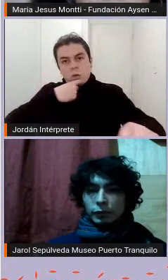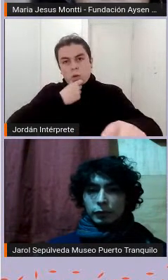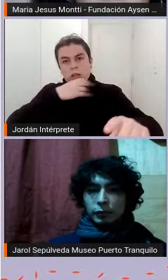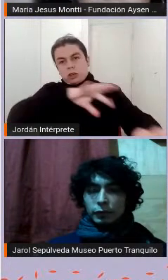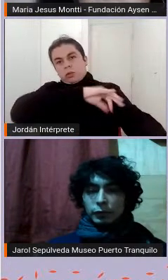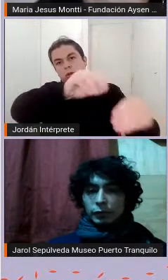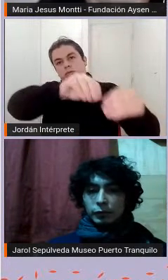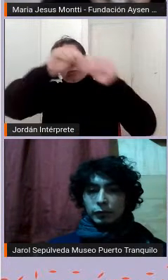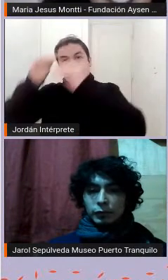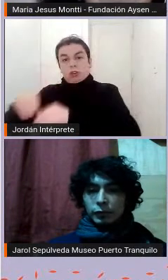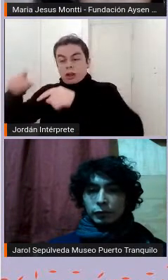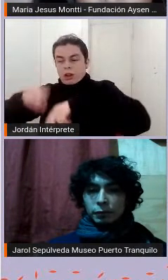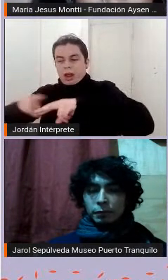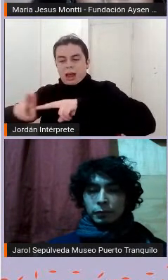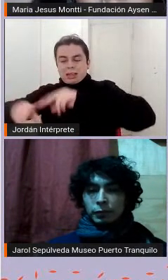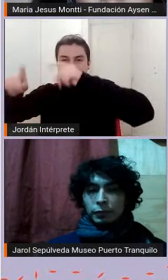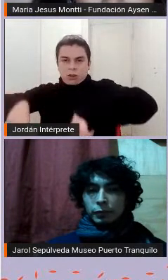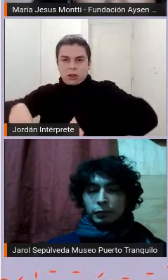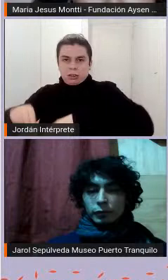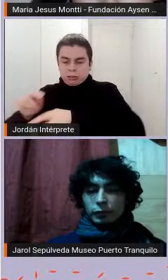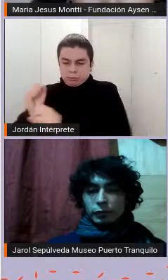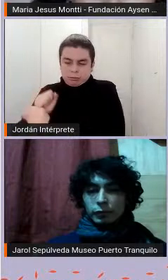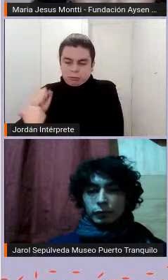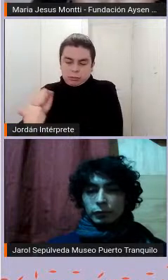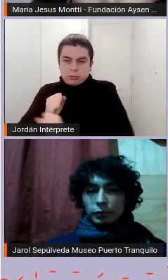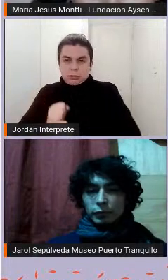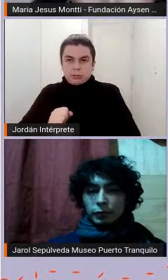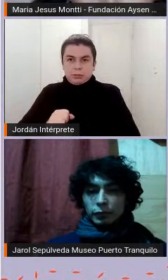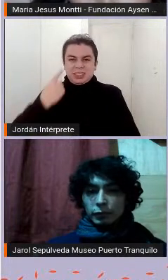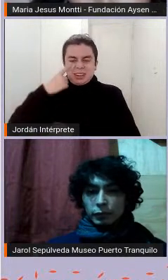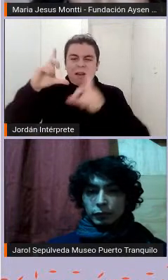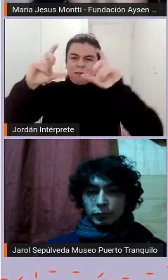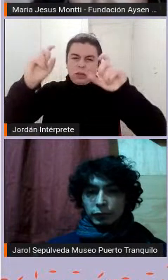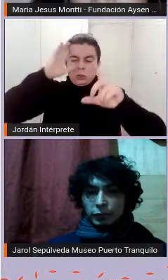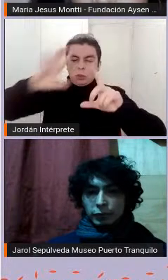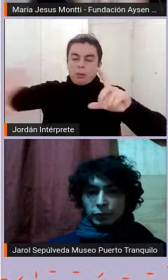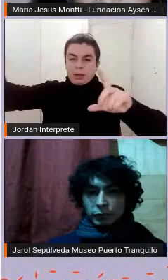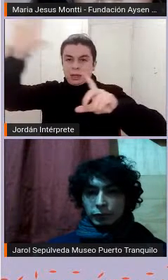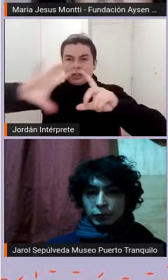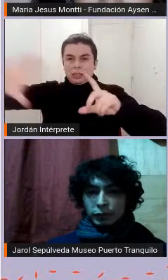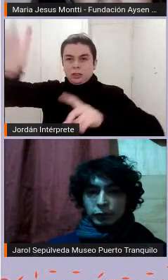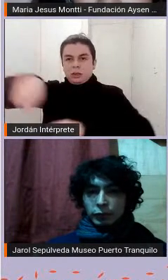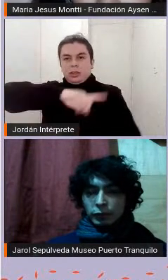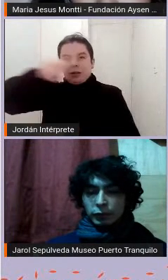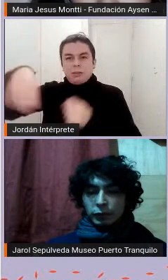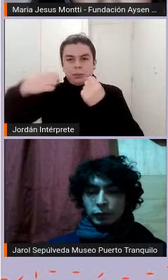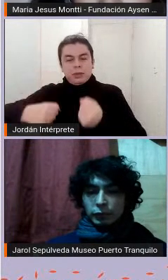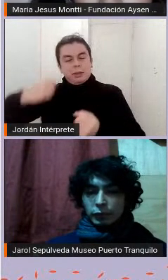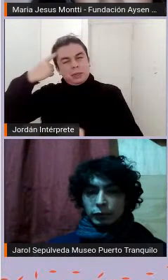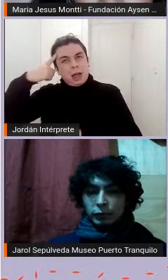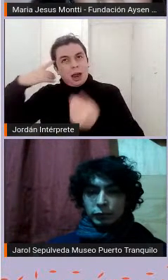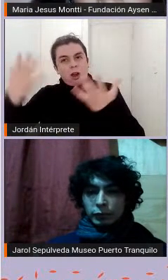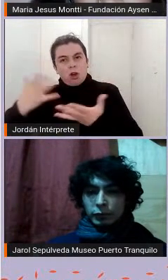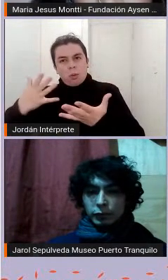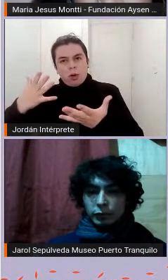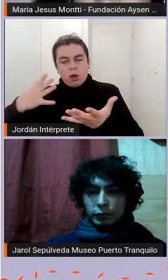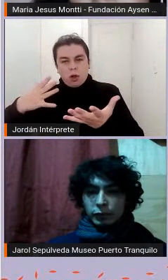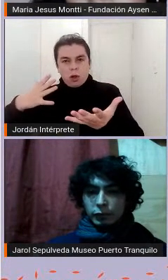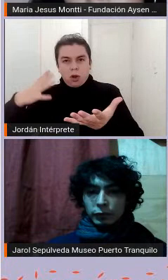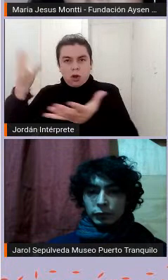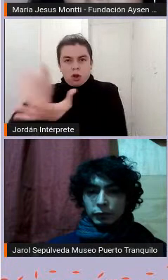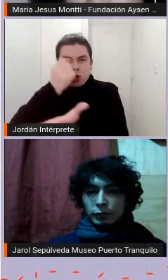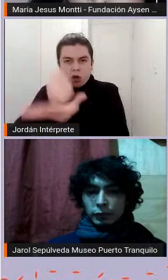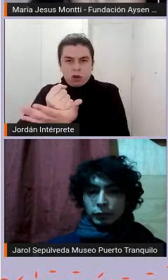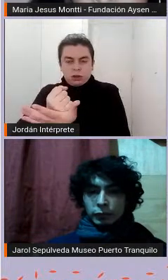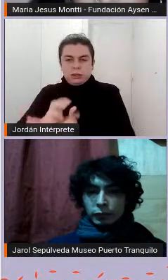lo que está sucediendo ahora. Esto es solo un fotomontaje, pero es para que se den una idea de lo que queremos hacer.